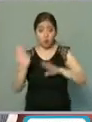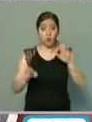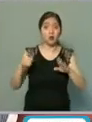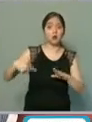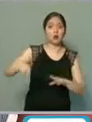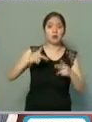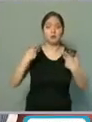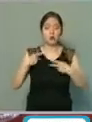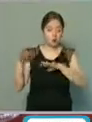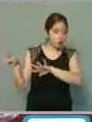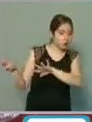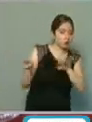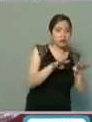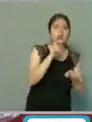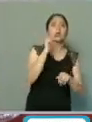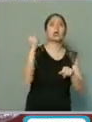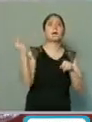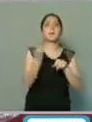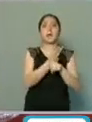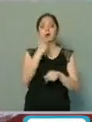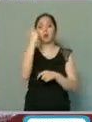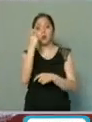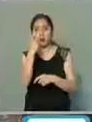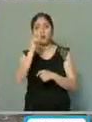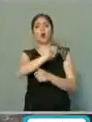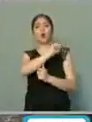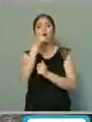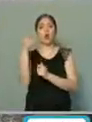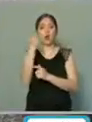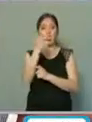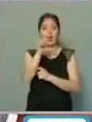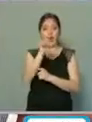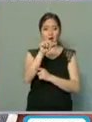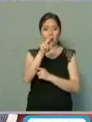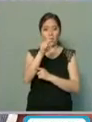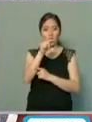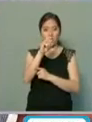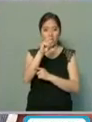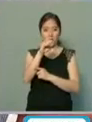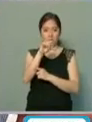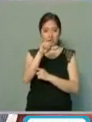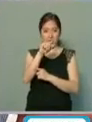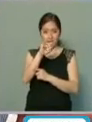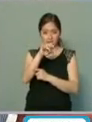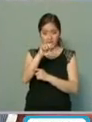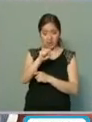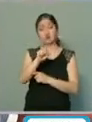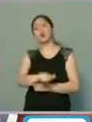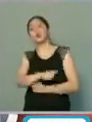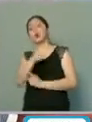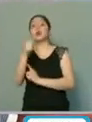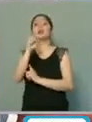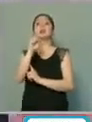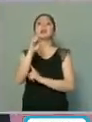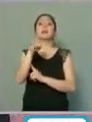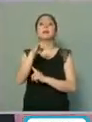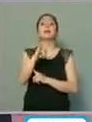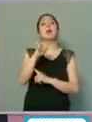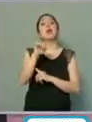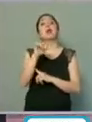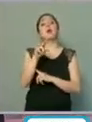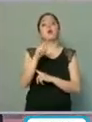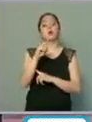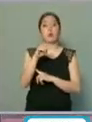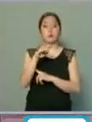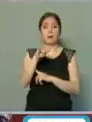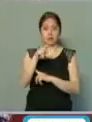foco sobre las armas y sobre todo sobre las armas automáticas y semiautomáticas, que es todo un tema. ¿Qué ha pasado